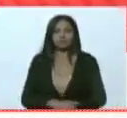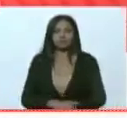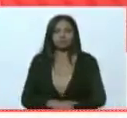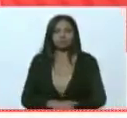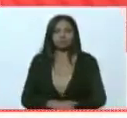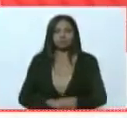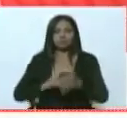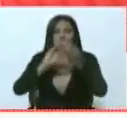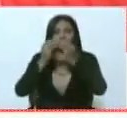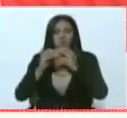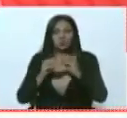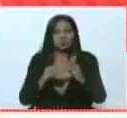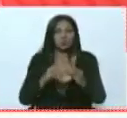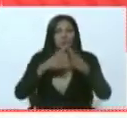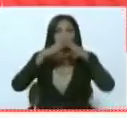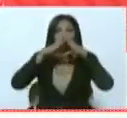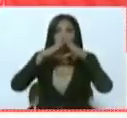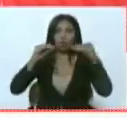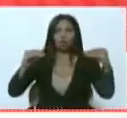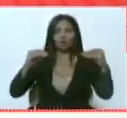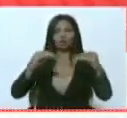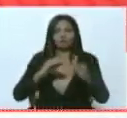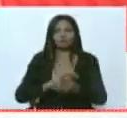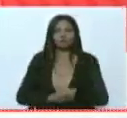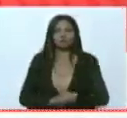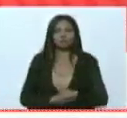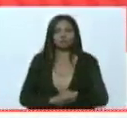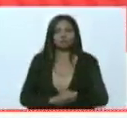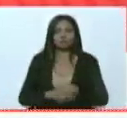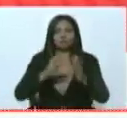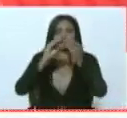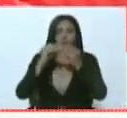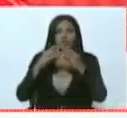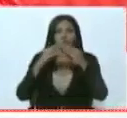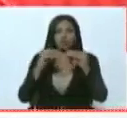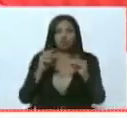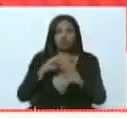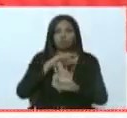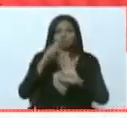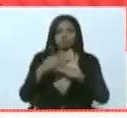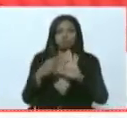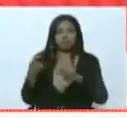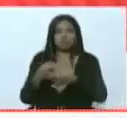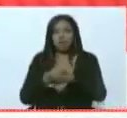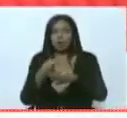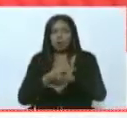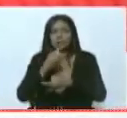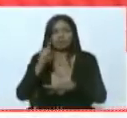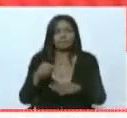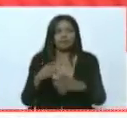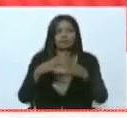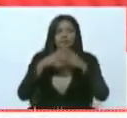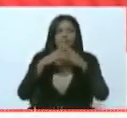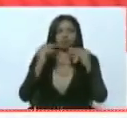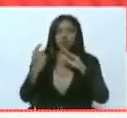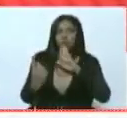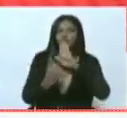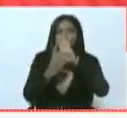Hay que ajustarlo todo. Hay que ajustar la capacidad de gobierno en todos los